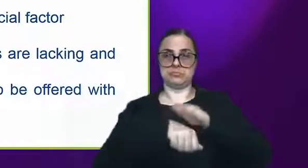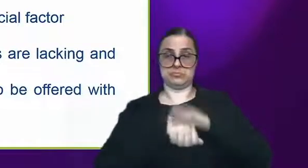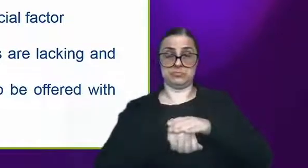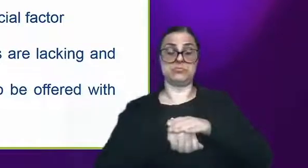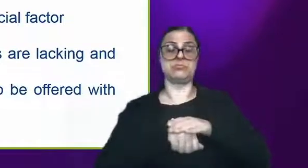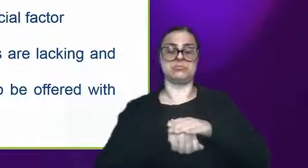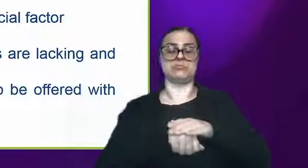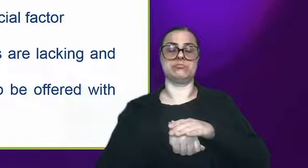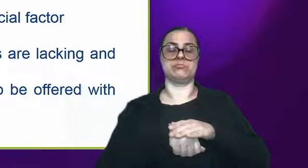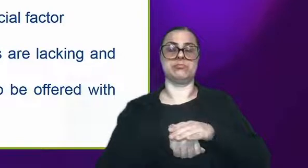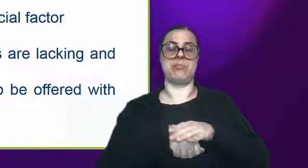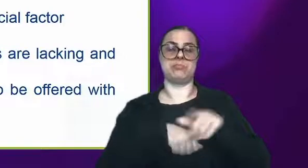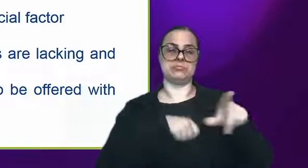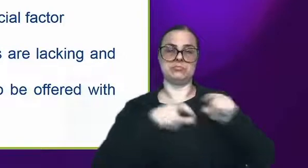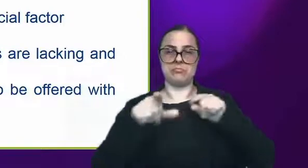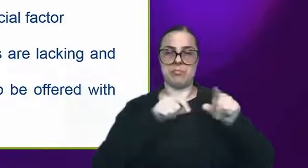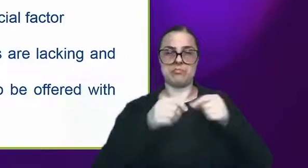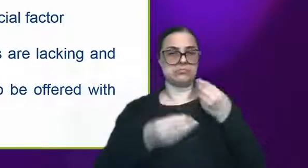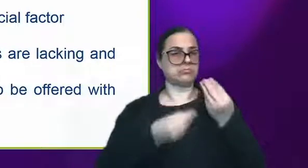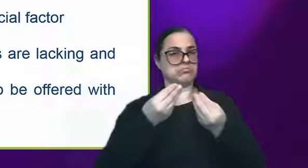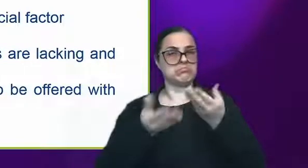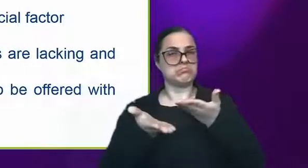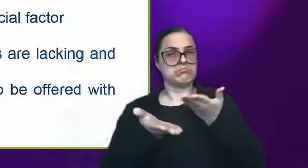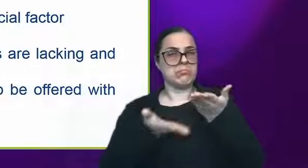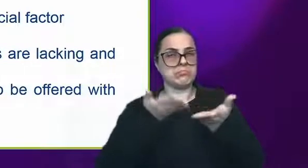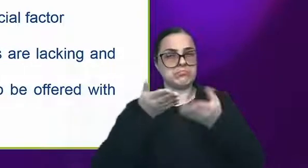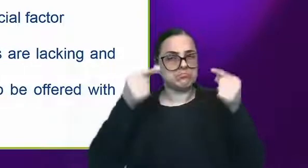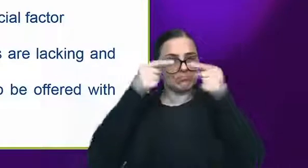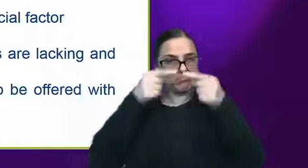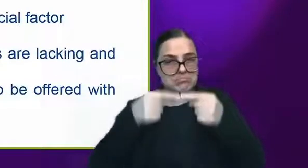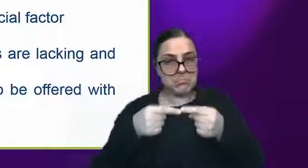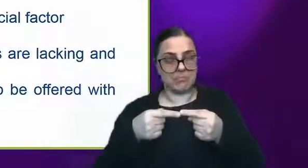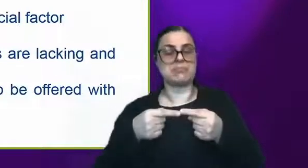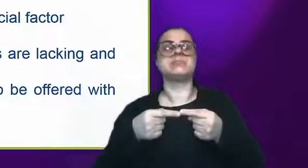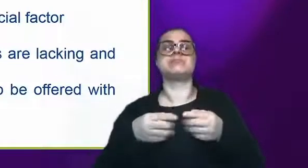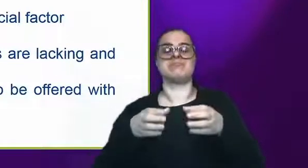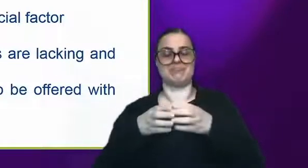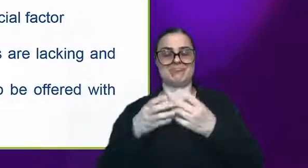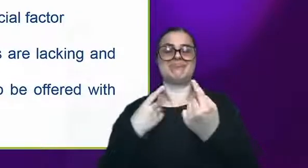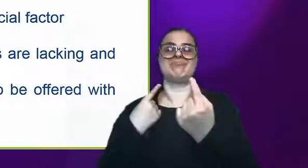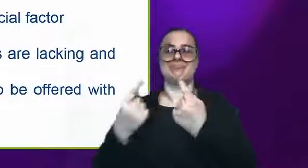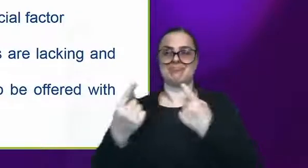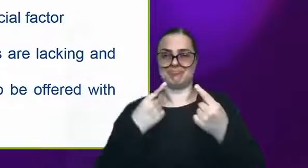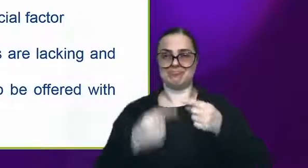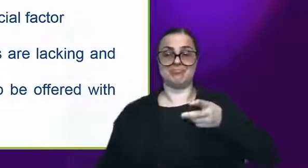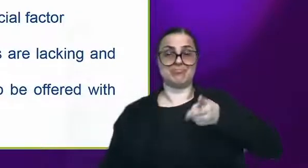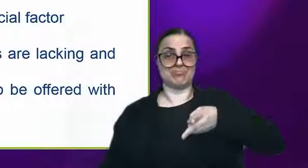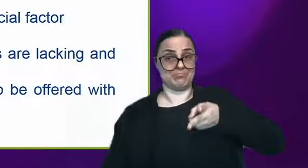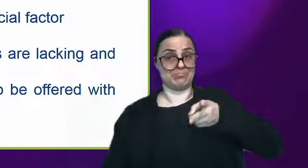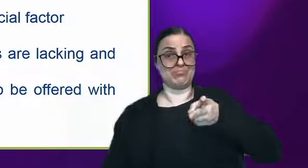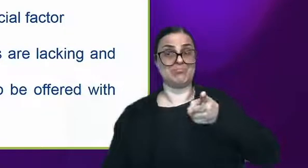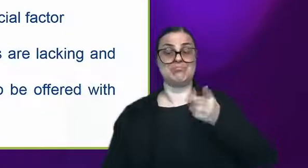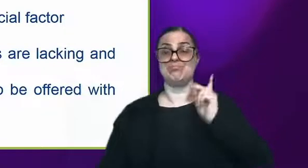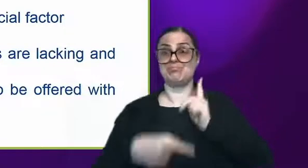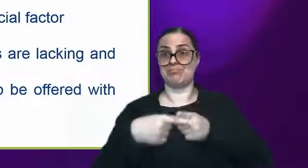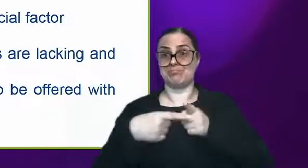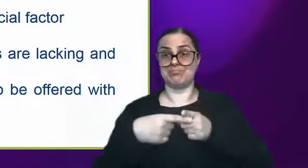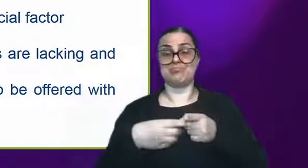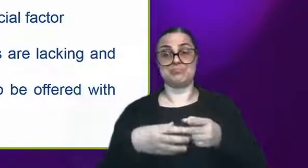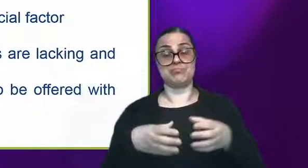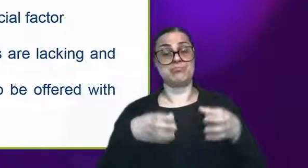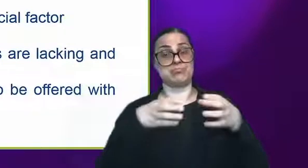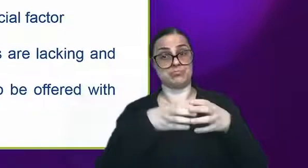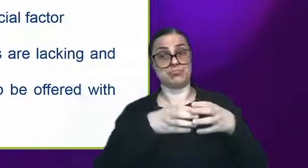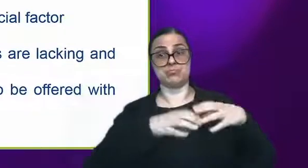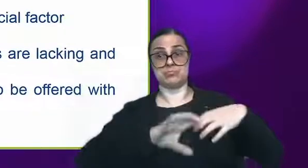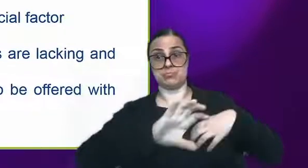debatida, no entre lo que es, digamos, el trasplante como salvataje o el trasplante como una estrategia mucho